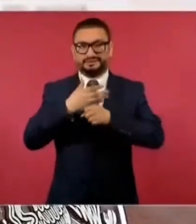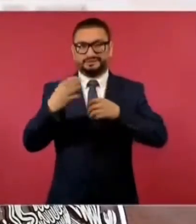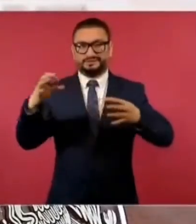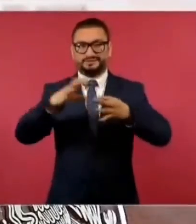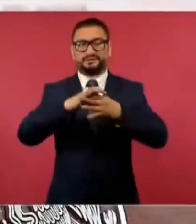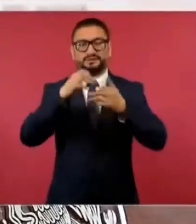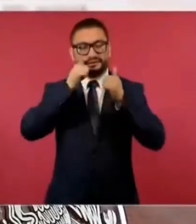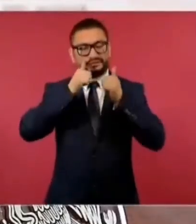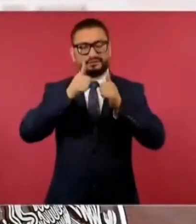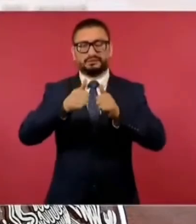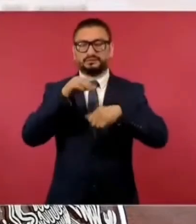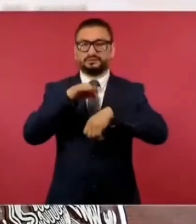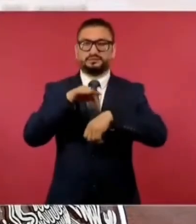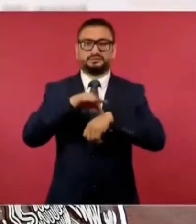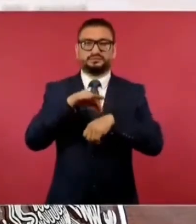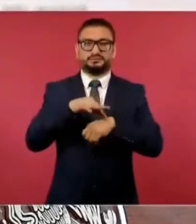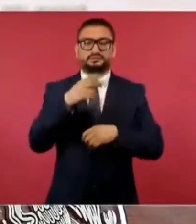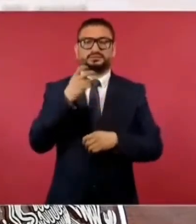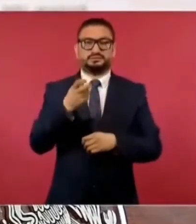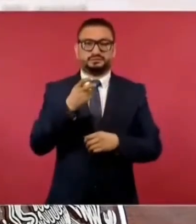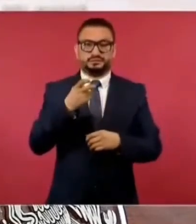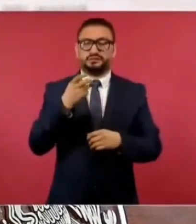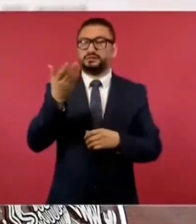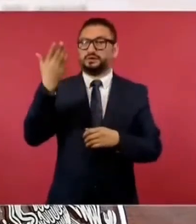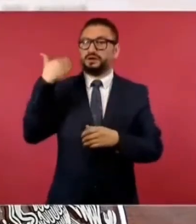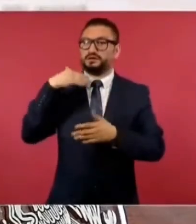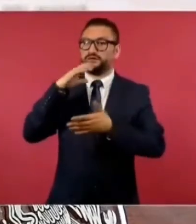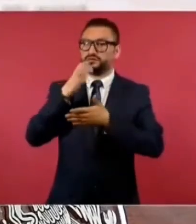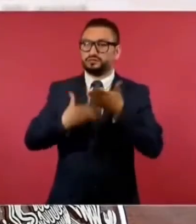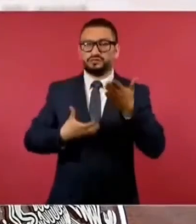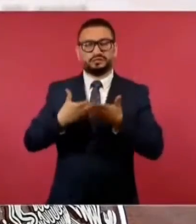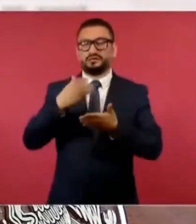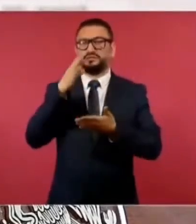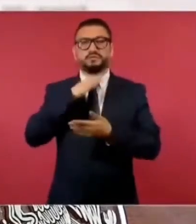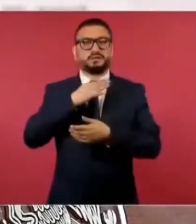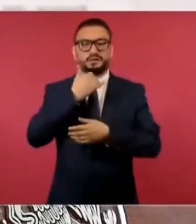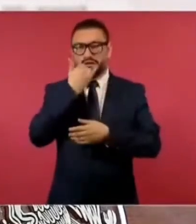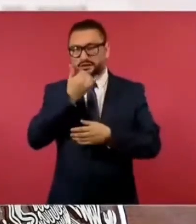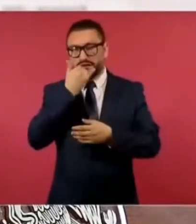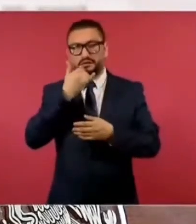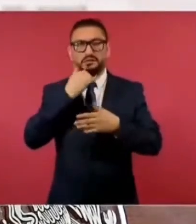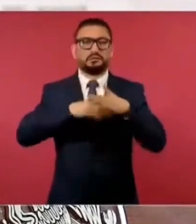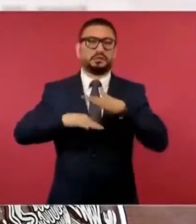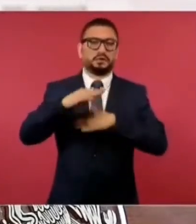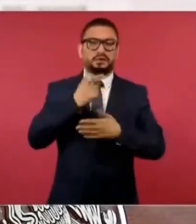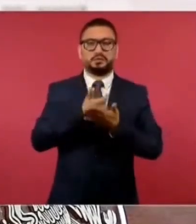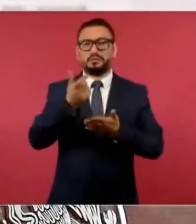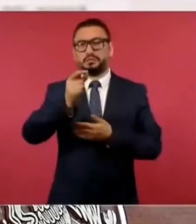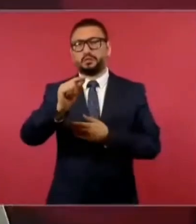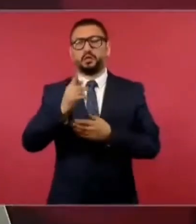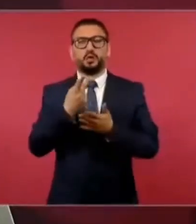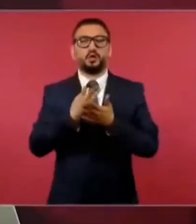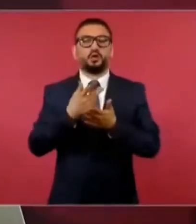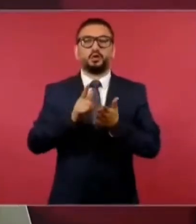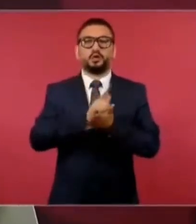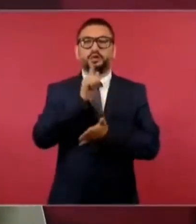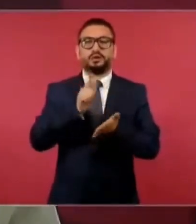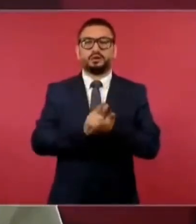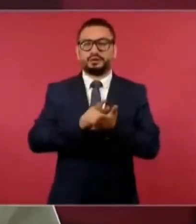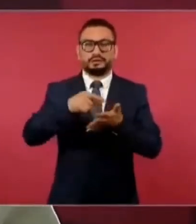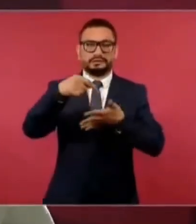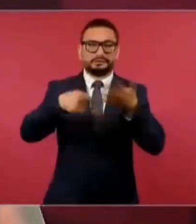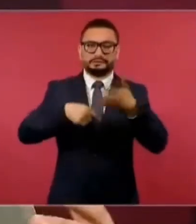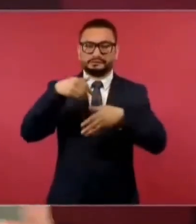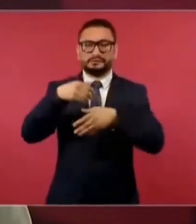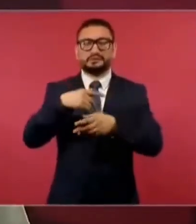la atención médica y que tenían contratos precarios, es decir, contratos muy bajos o sin prestaciones de ley y que muchas